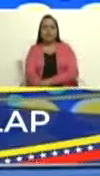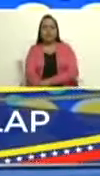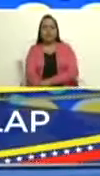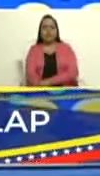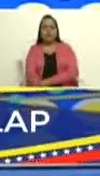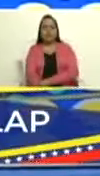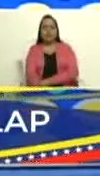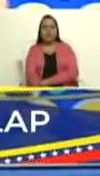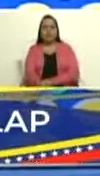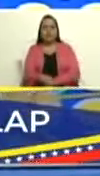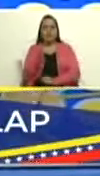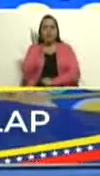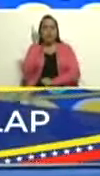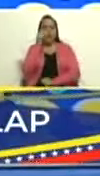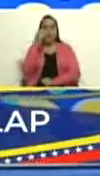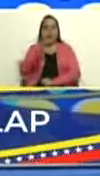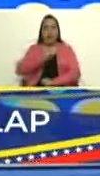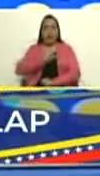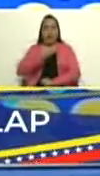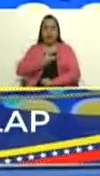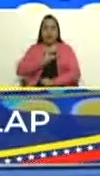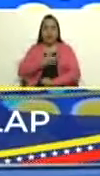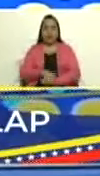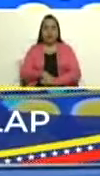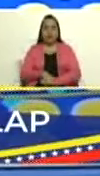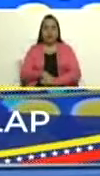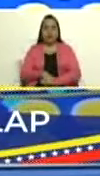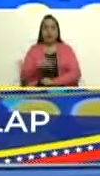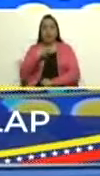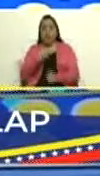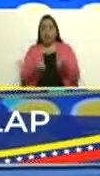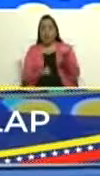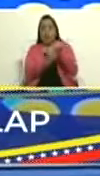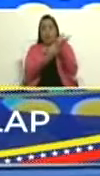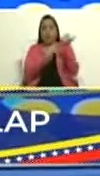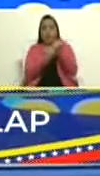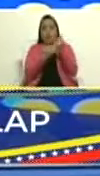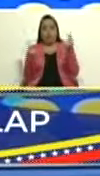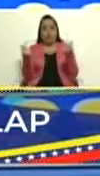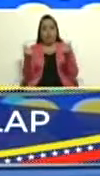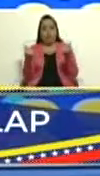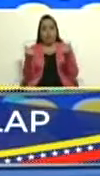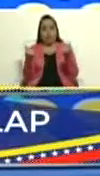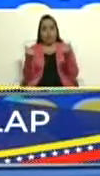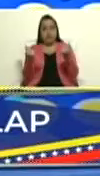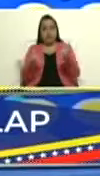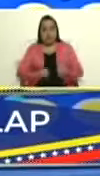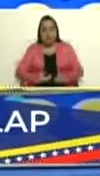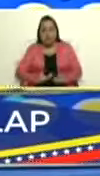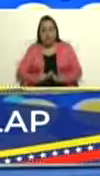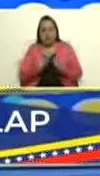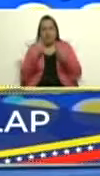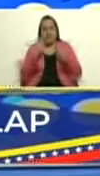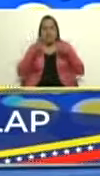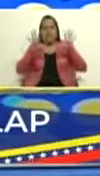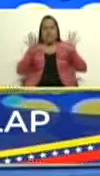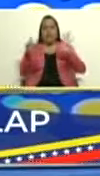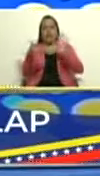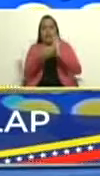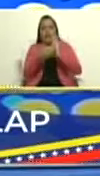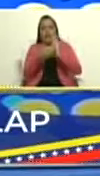alcaldes y alcaldesas. Yo estoy financiando con mis vísceras 10.000 Trabuco